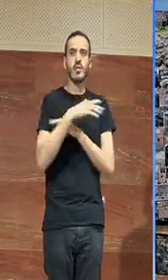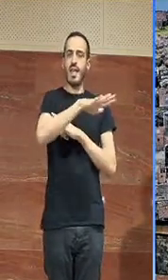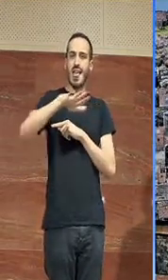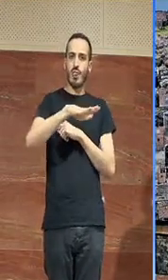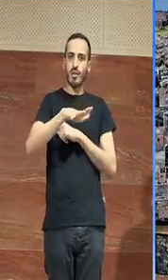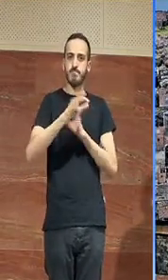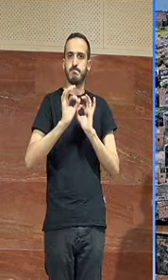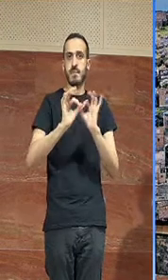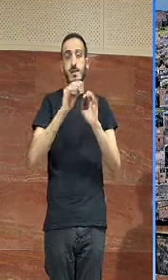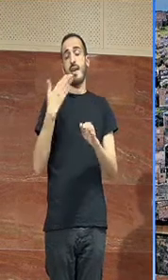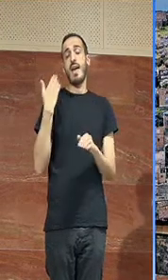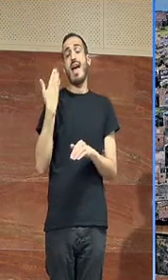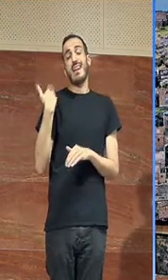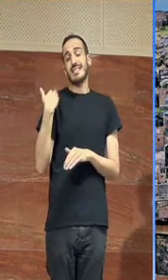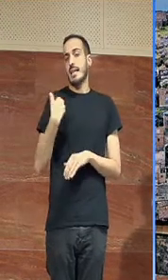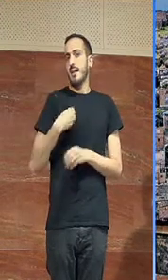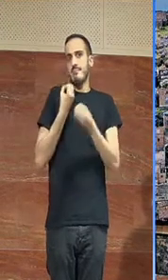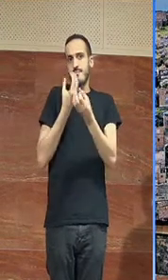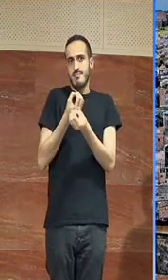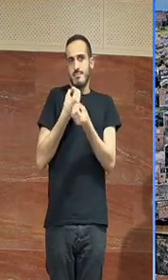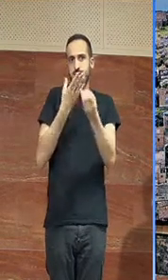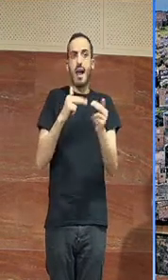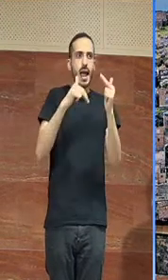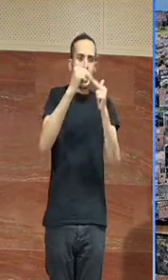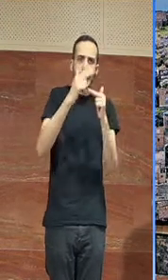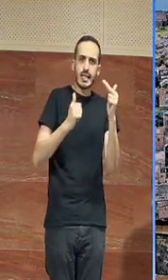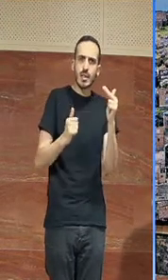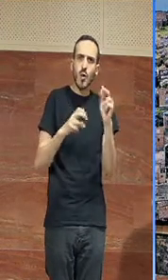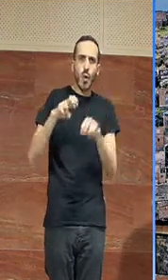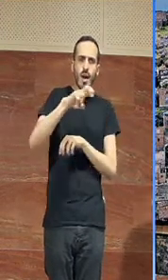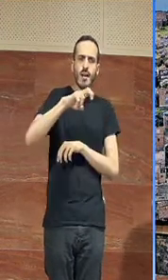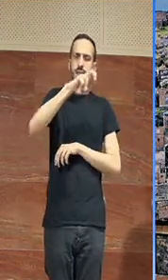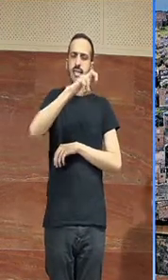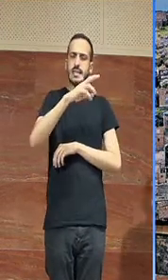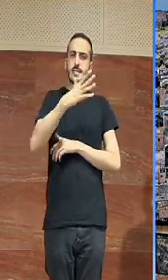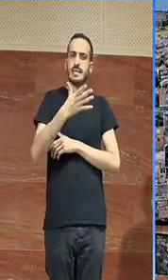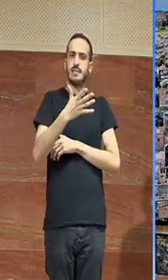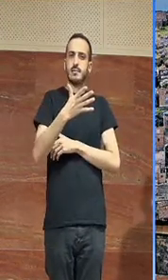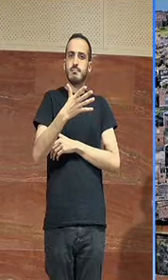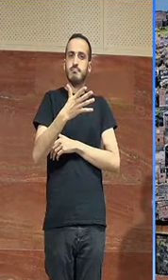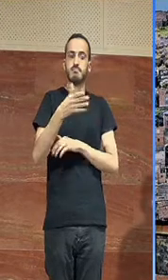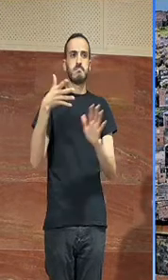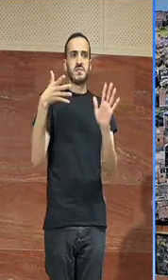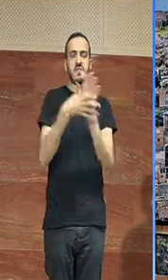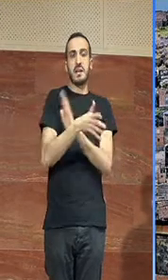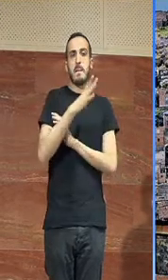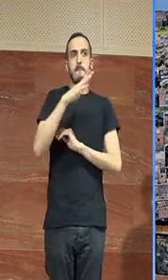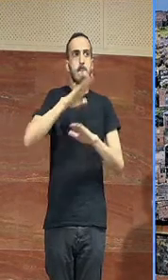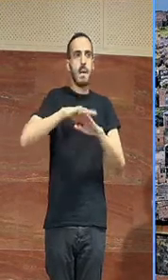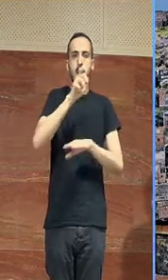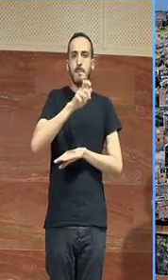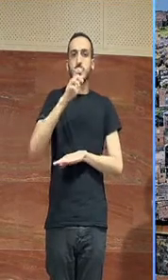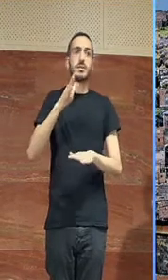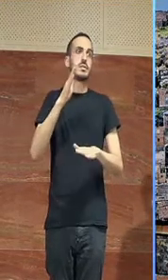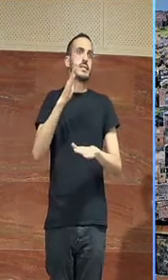habíamos visto un poco antes. Imaginaos en estas viviendas con esas escaleras lo que puede suponer vivir ahí para una persona con